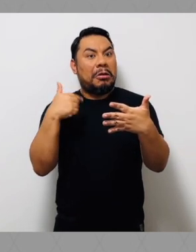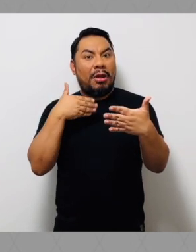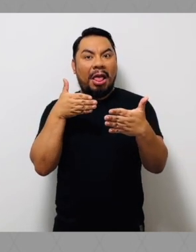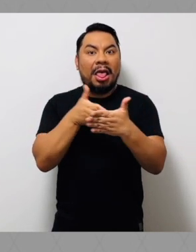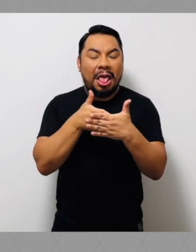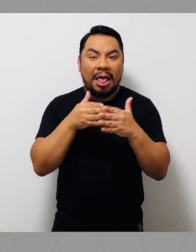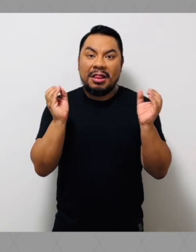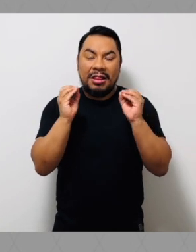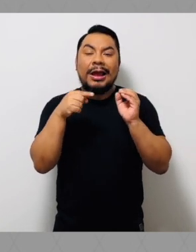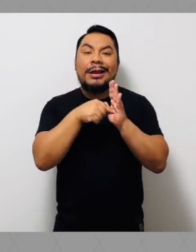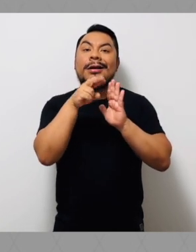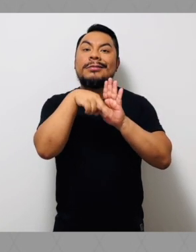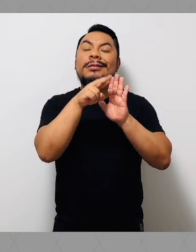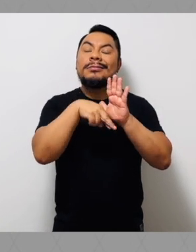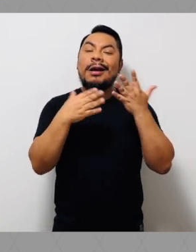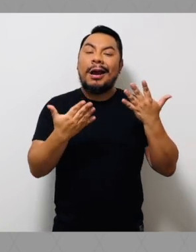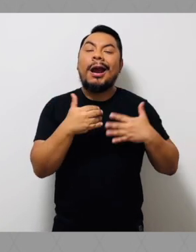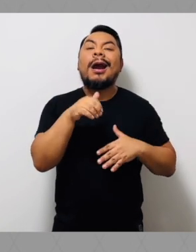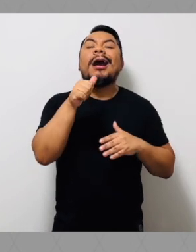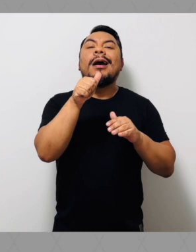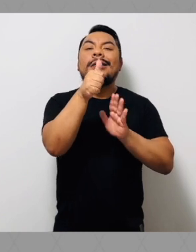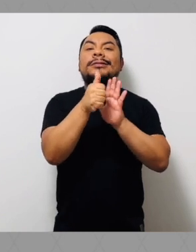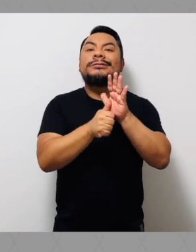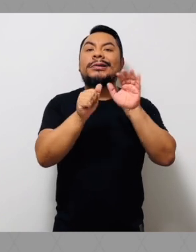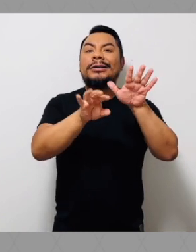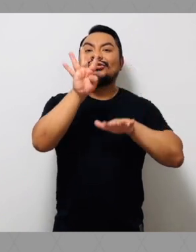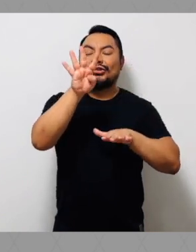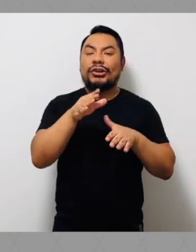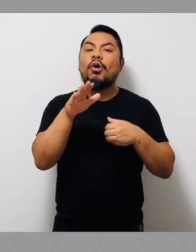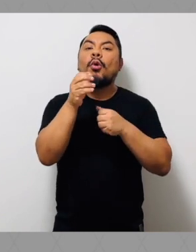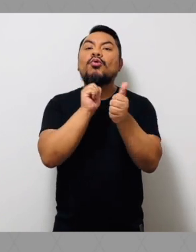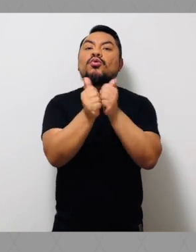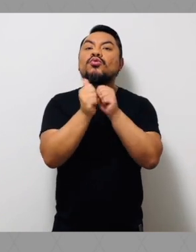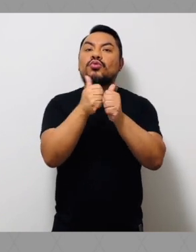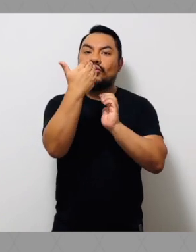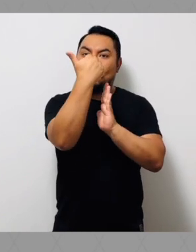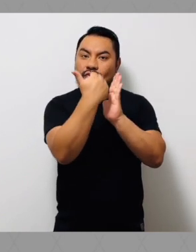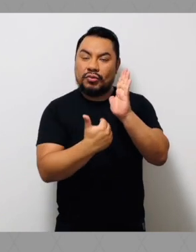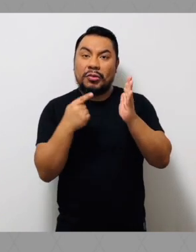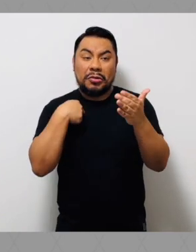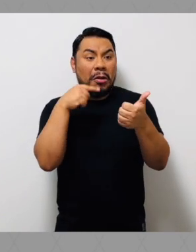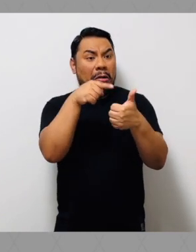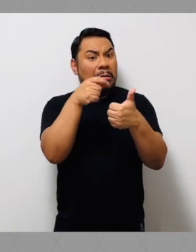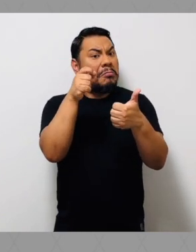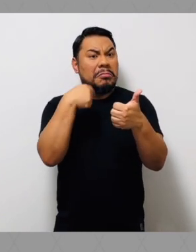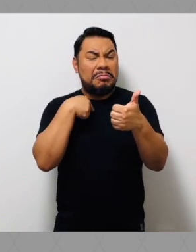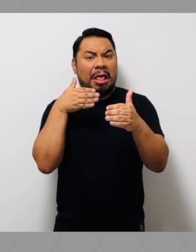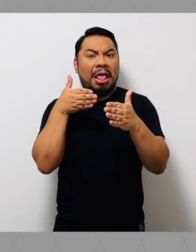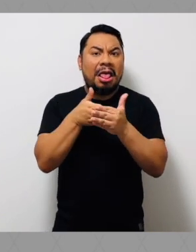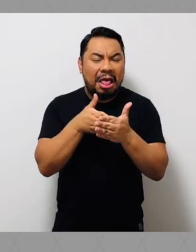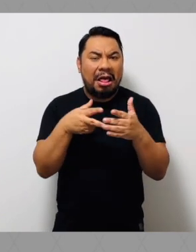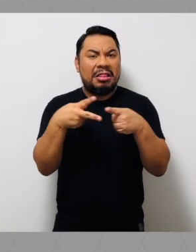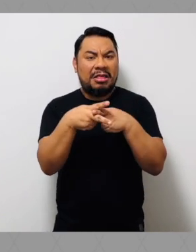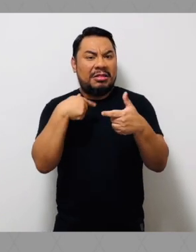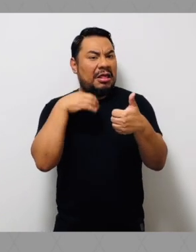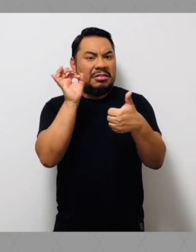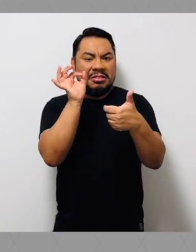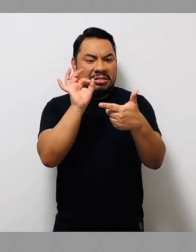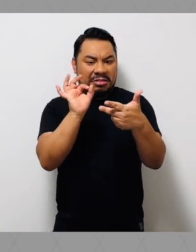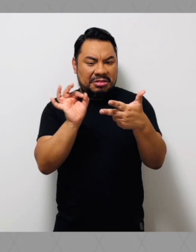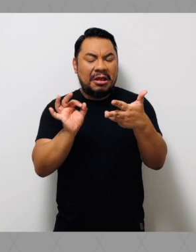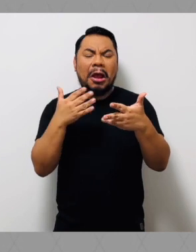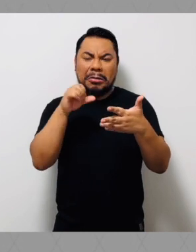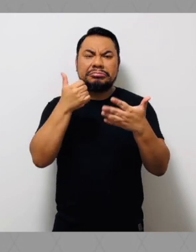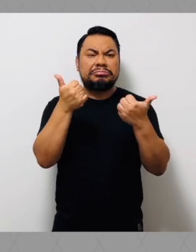de los impedimentos descritos en el artículo 14 de las bases del concurso. Si no presentas ninguno de estos impedimentos, declara